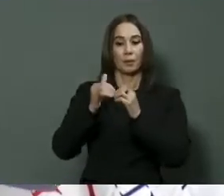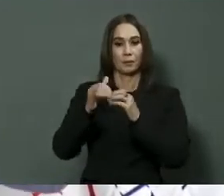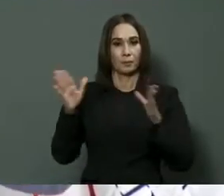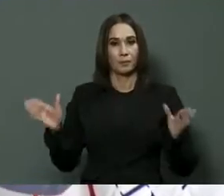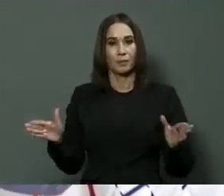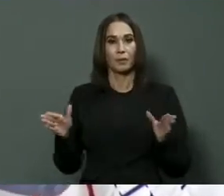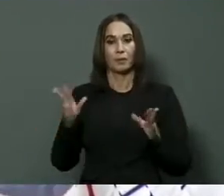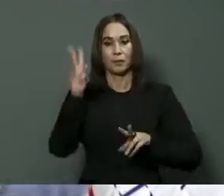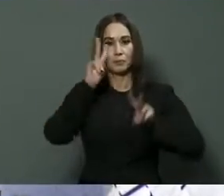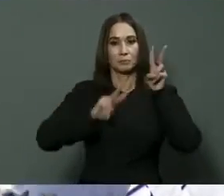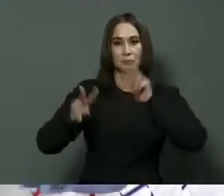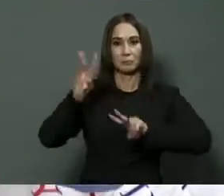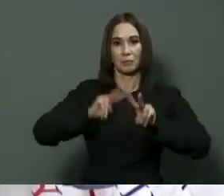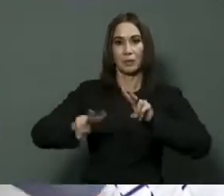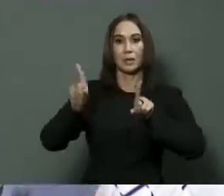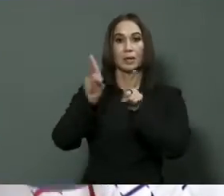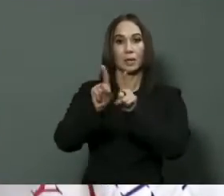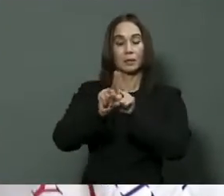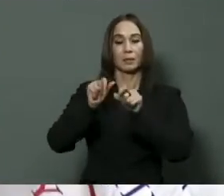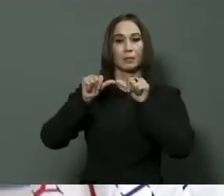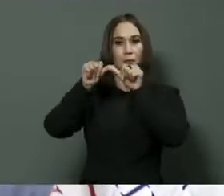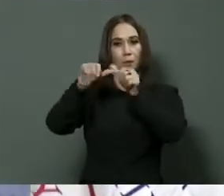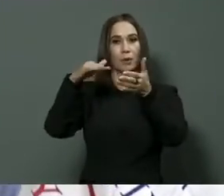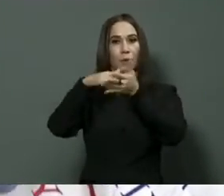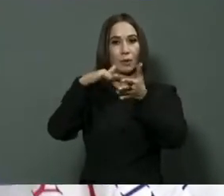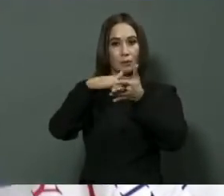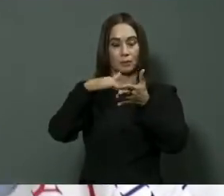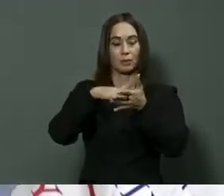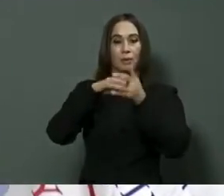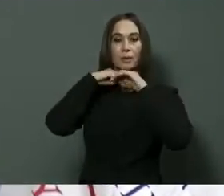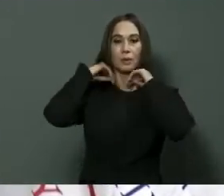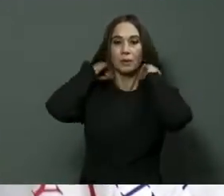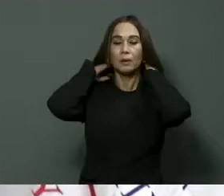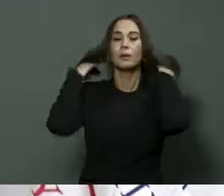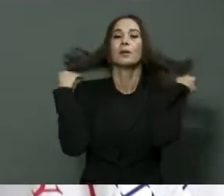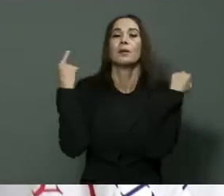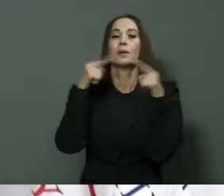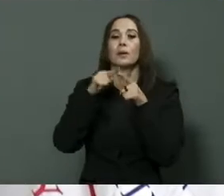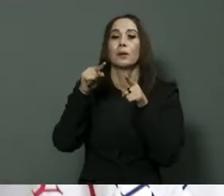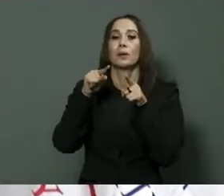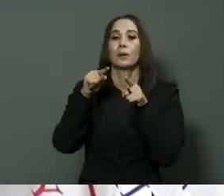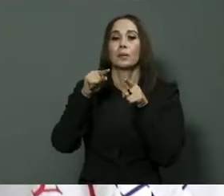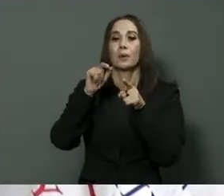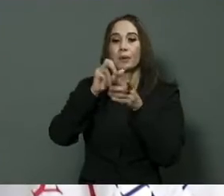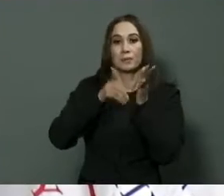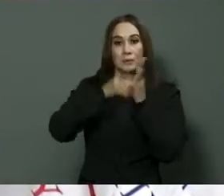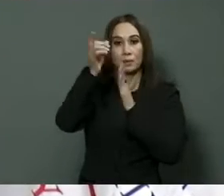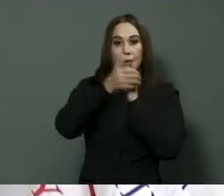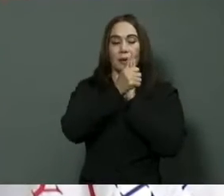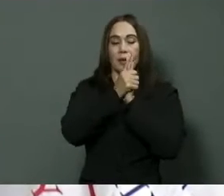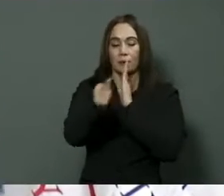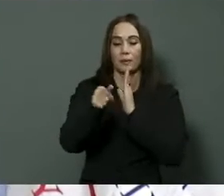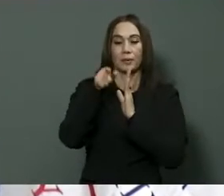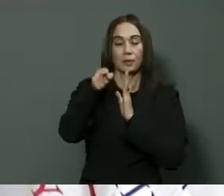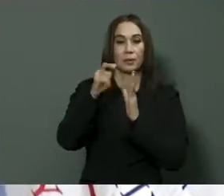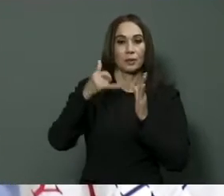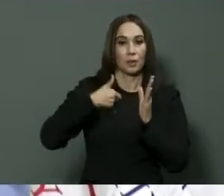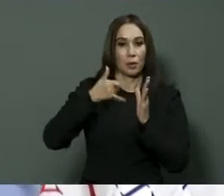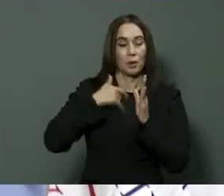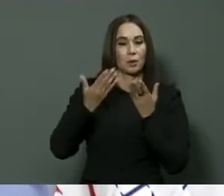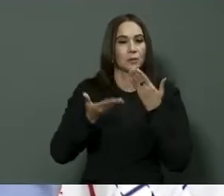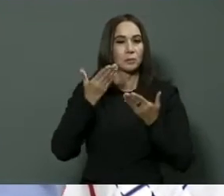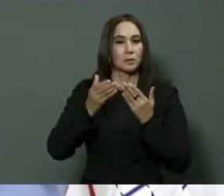públicos, y que entonces también puedan seguir estudiando, pero sobre todo que tengan las habilidades que a lo mejor esos jóvenes mañana